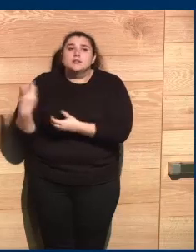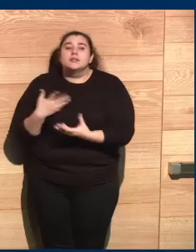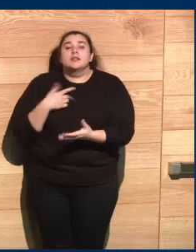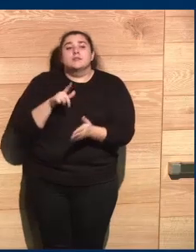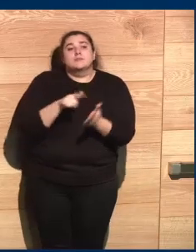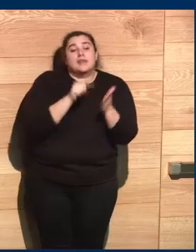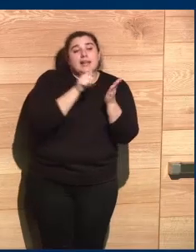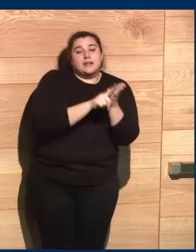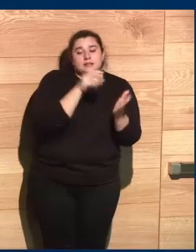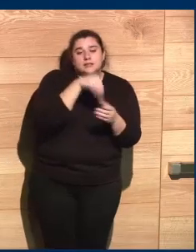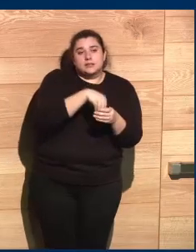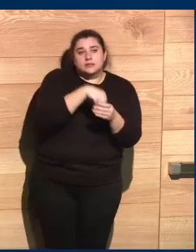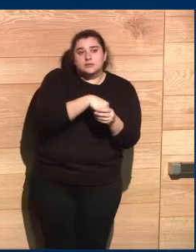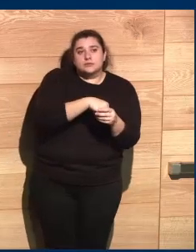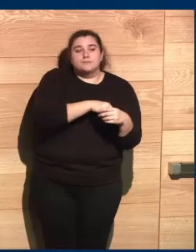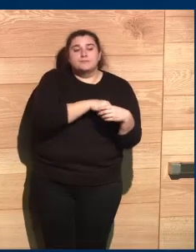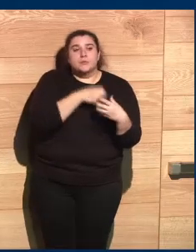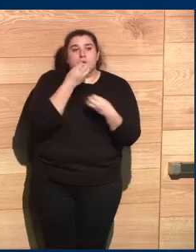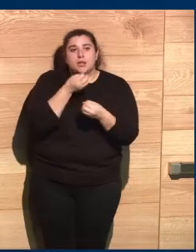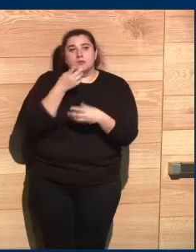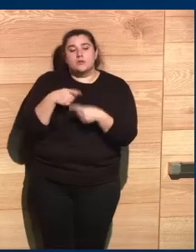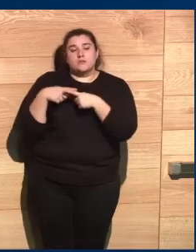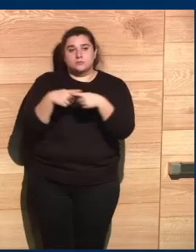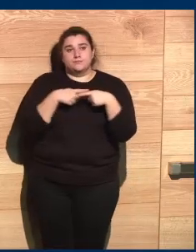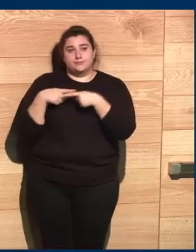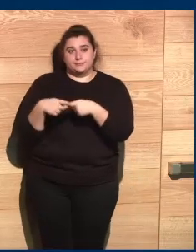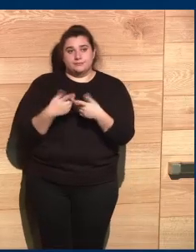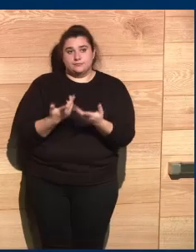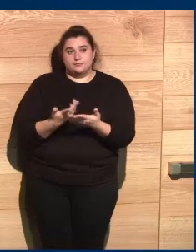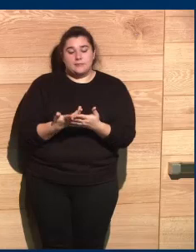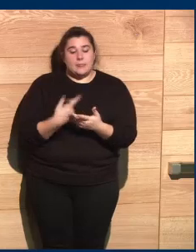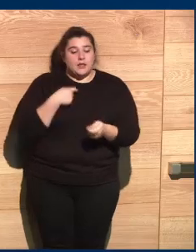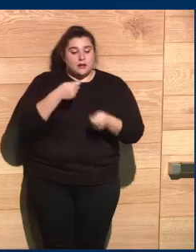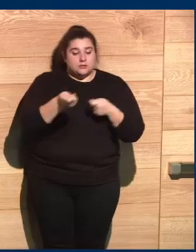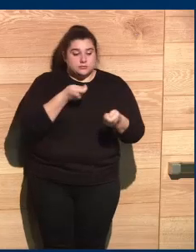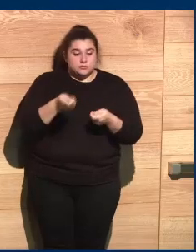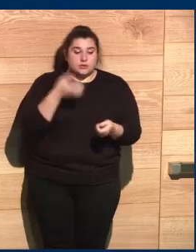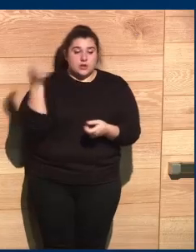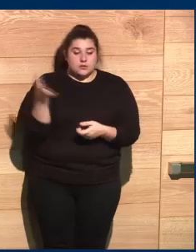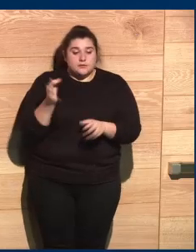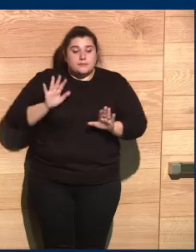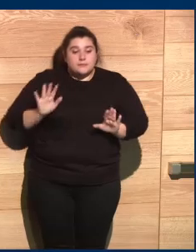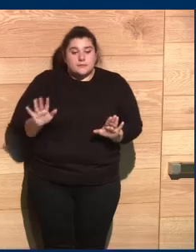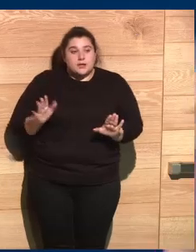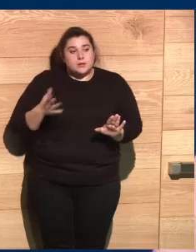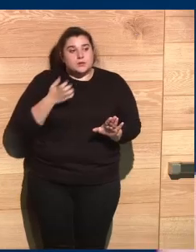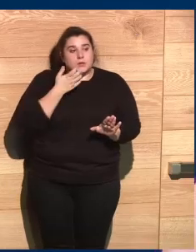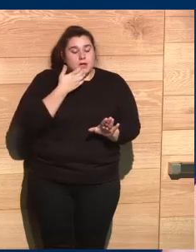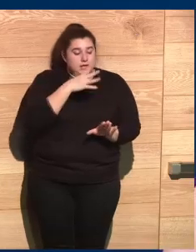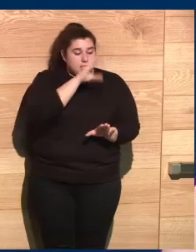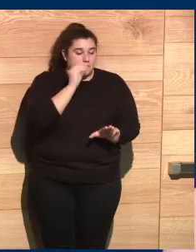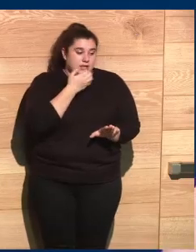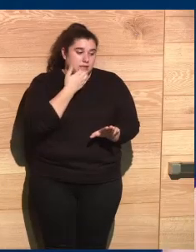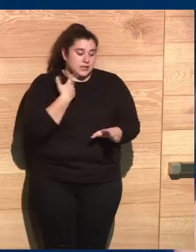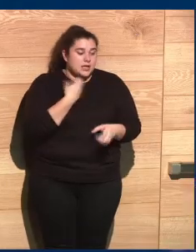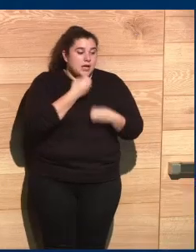legislación. Hay que tener legislación, hay que tener regulación, pero tampoco hay que creer que porque tenemos regulación las cosas